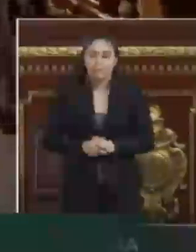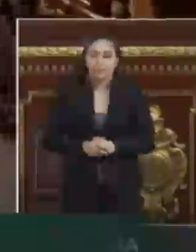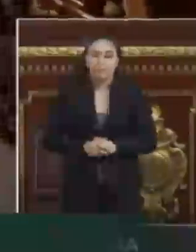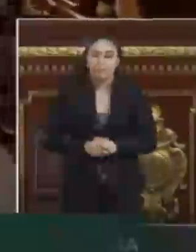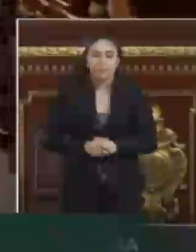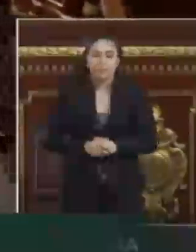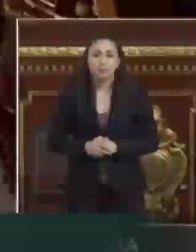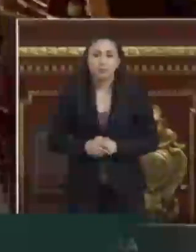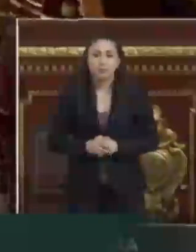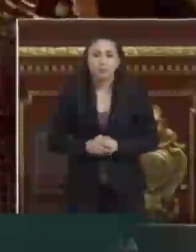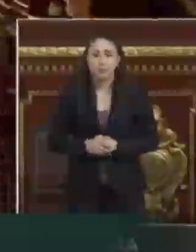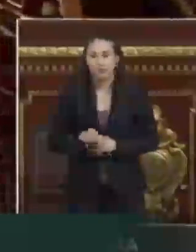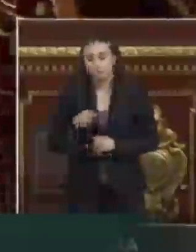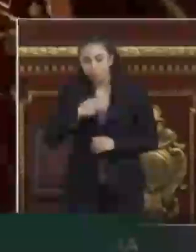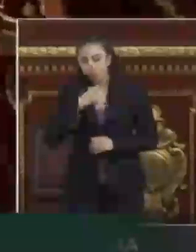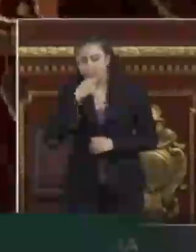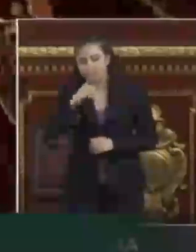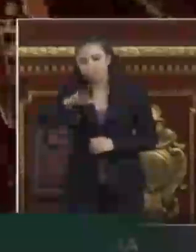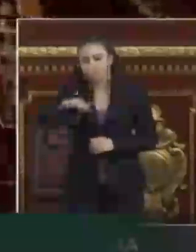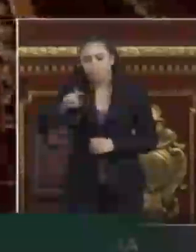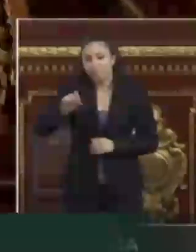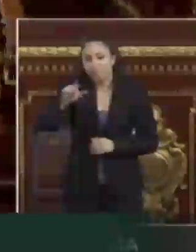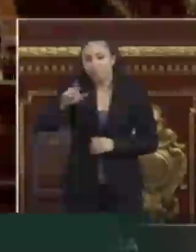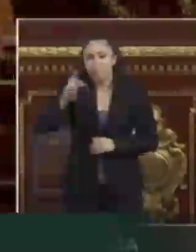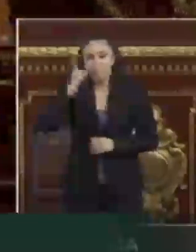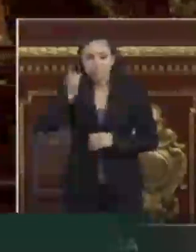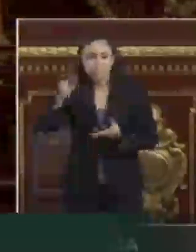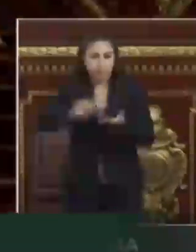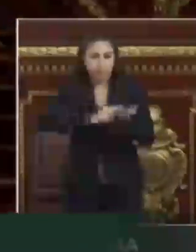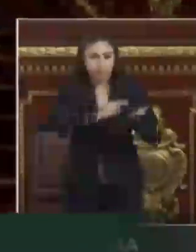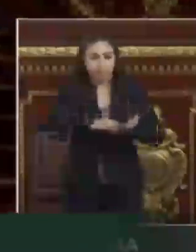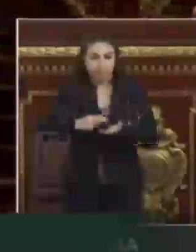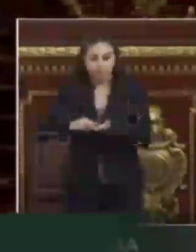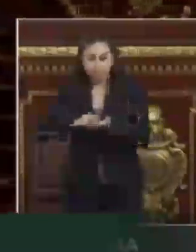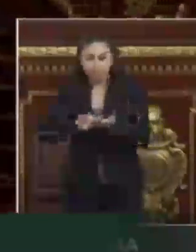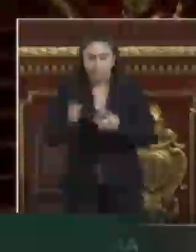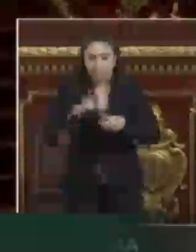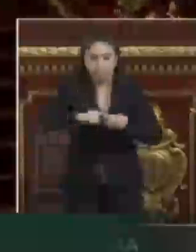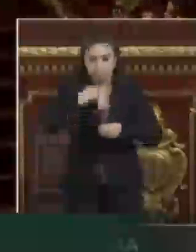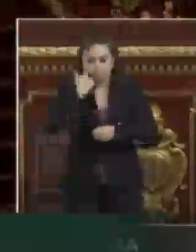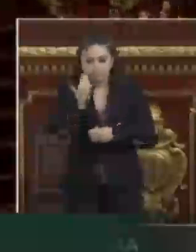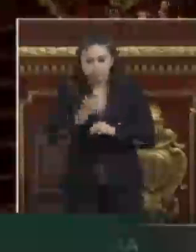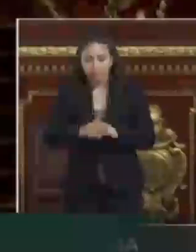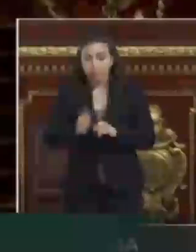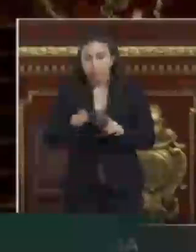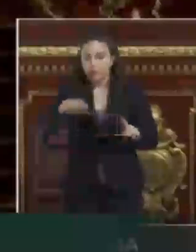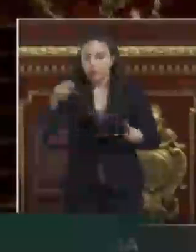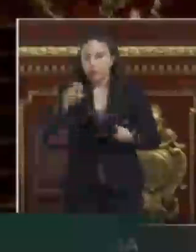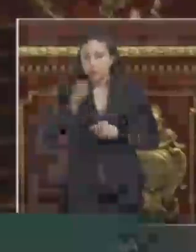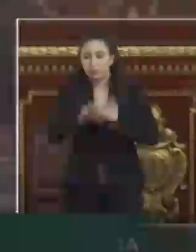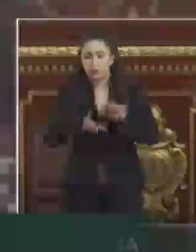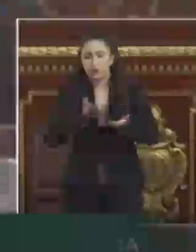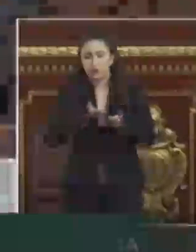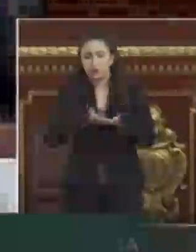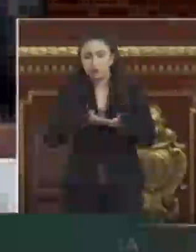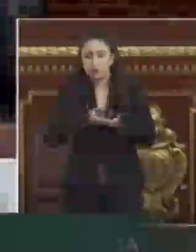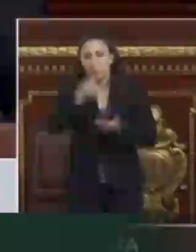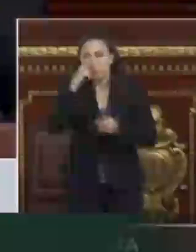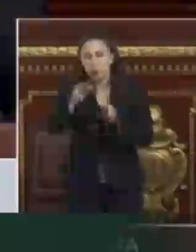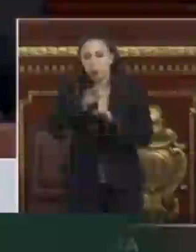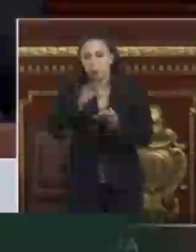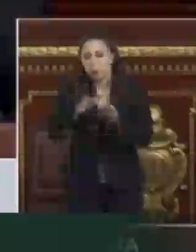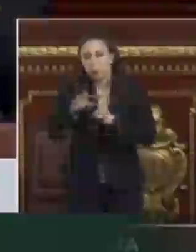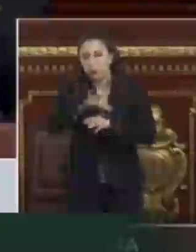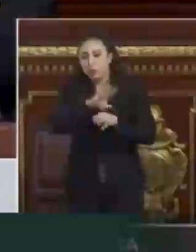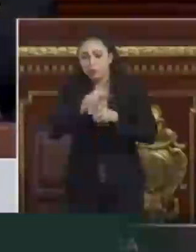Diputadas y diputados de distintas fracciones parlamentarias del Congreso de la Ciudad de México suscribieron una iniciativa de reforma a la Constitución